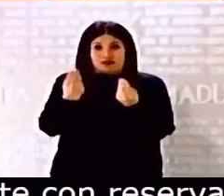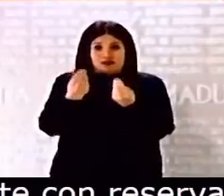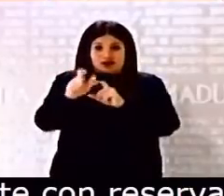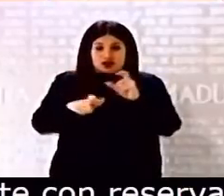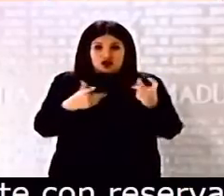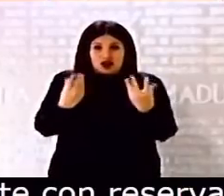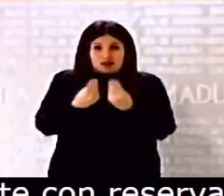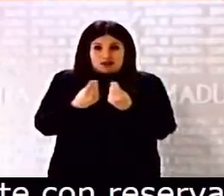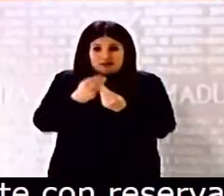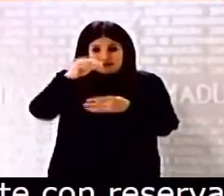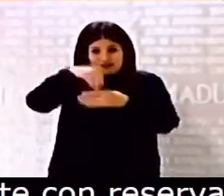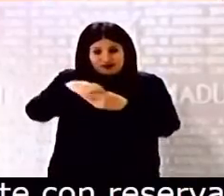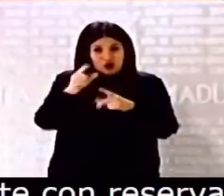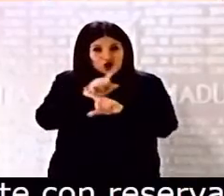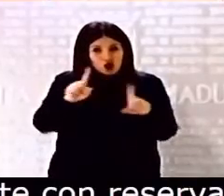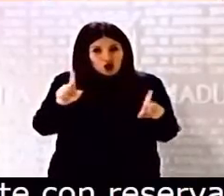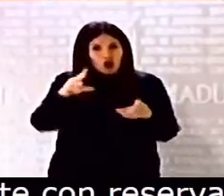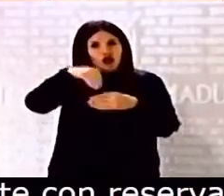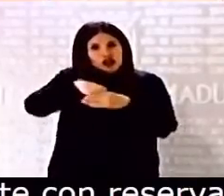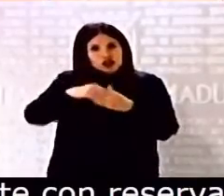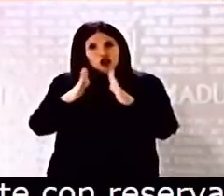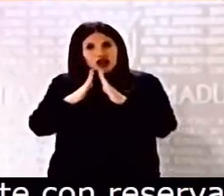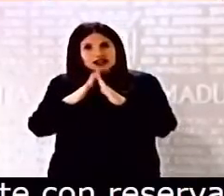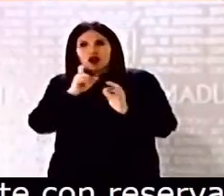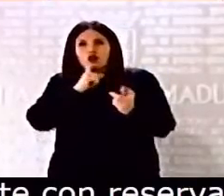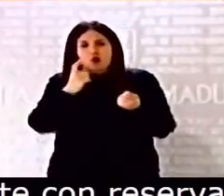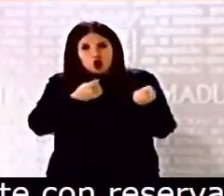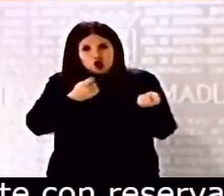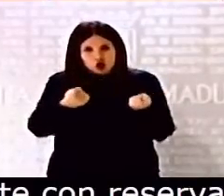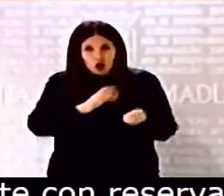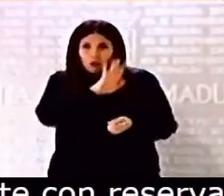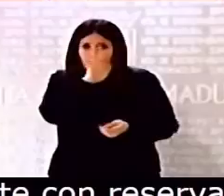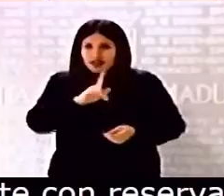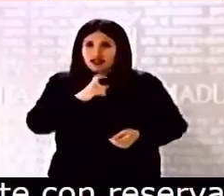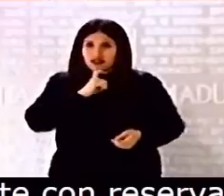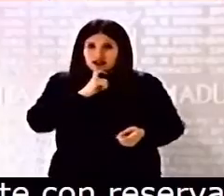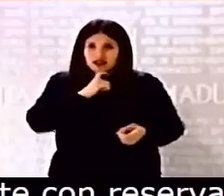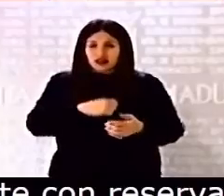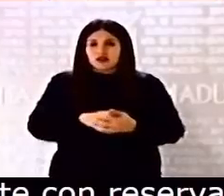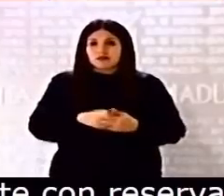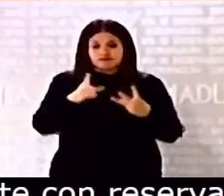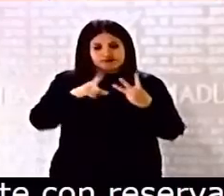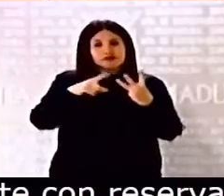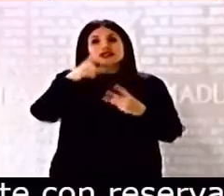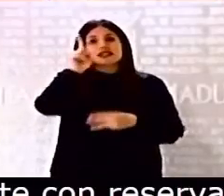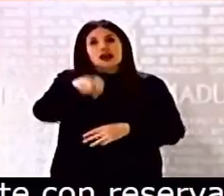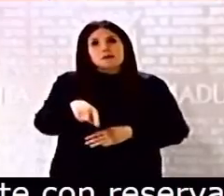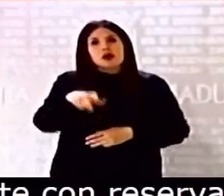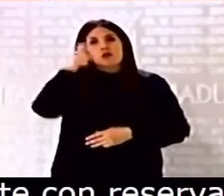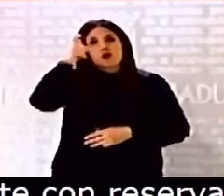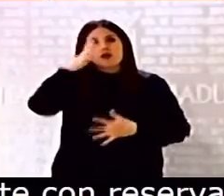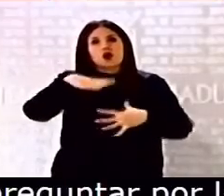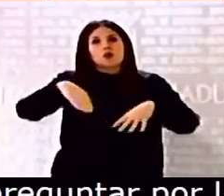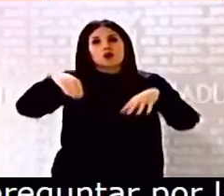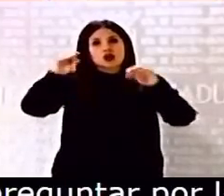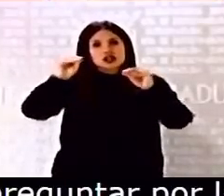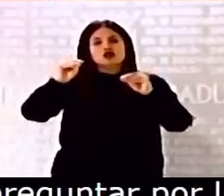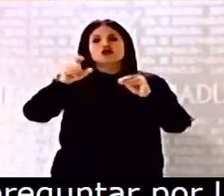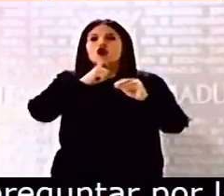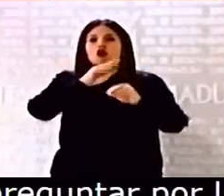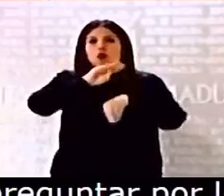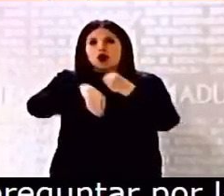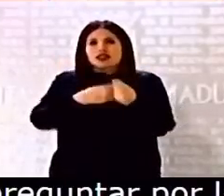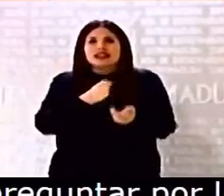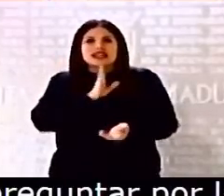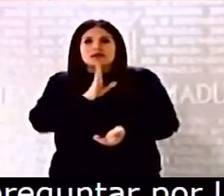muy difícil de controlar. Y luego le quería preguntar también por la situación de Burguillos del Cerro. ¿Qué pasa con esas